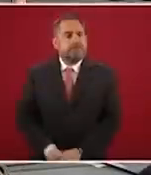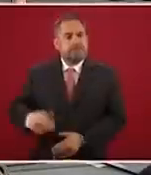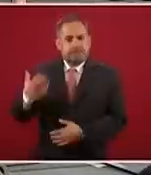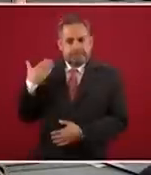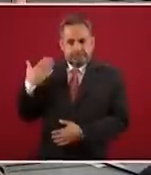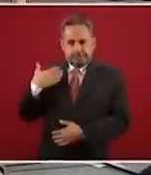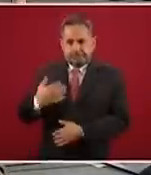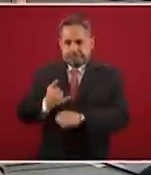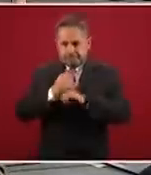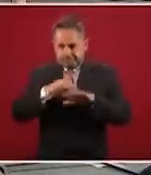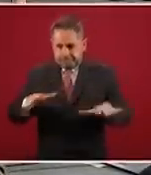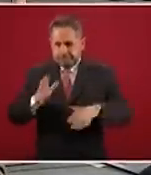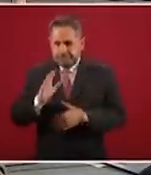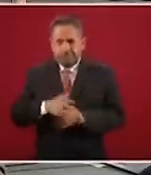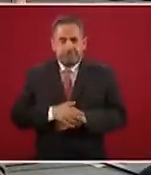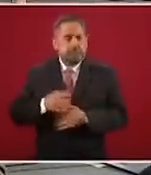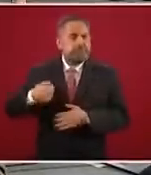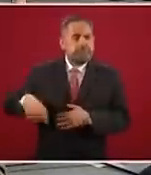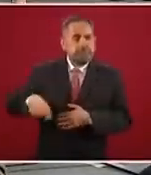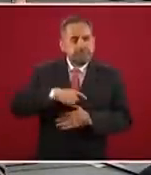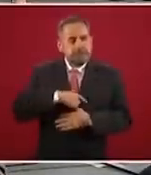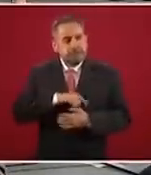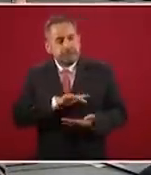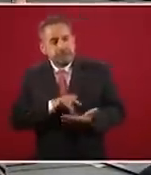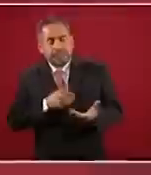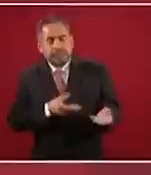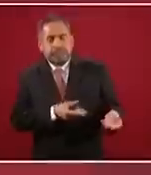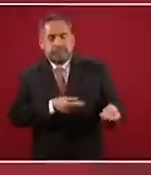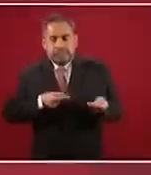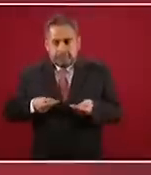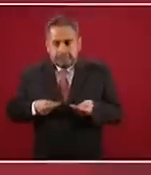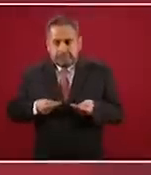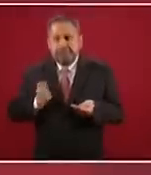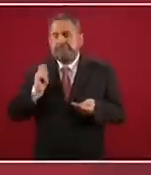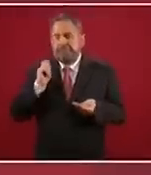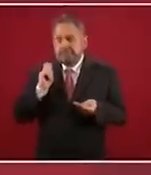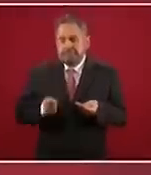nosotros, digamos, tomamos nota, es decir, recibimos y